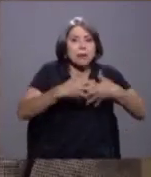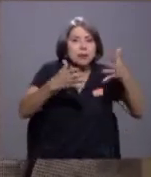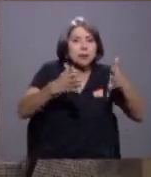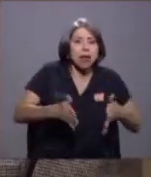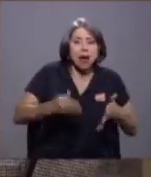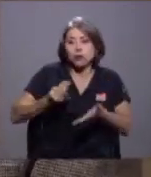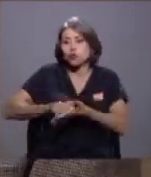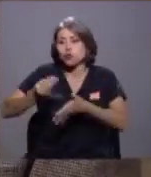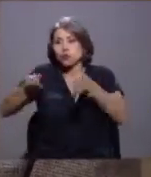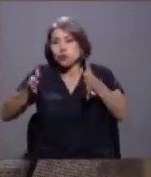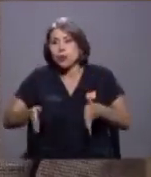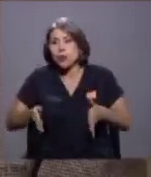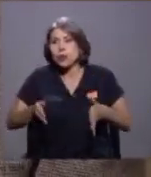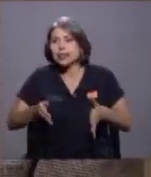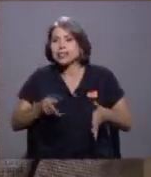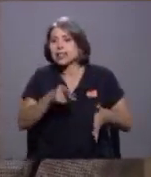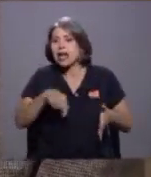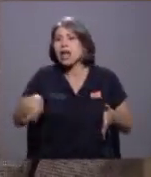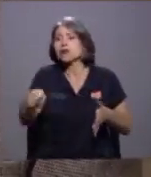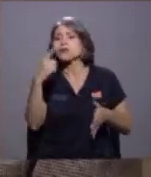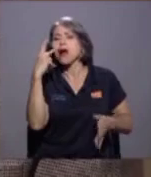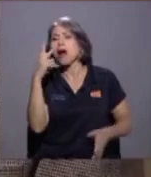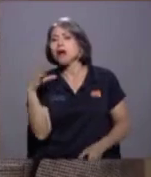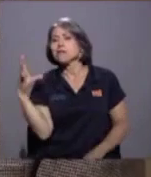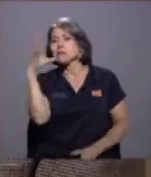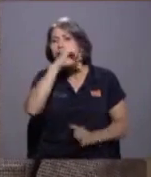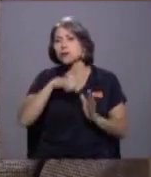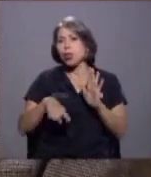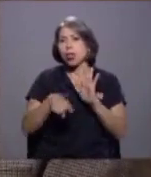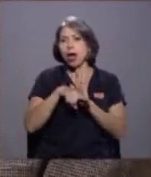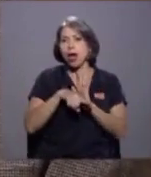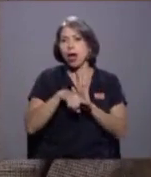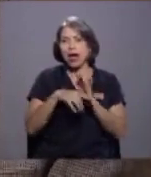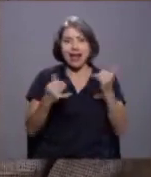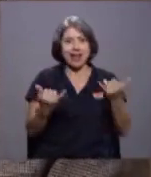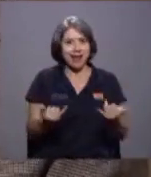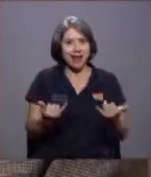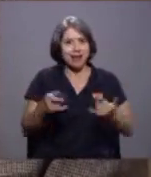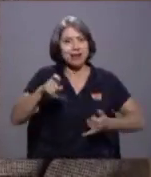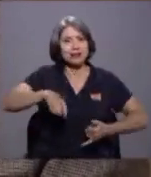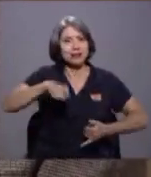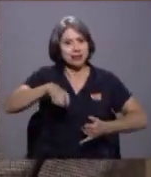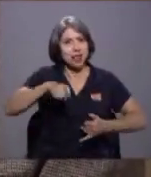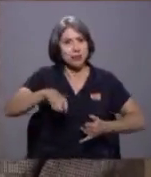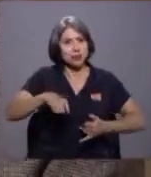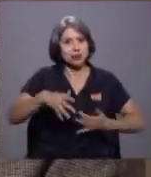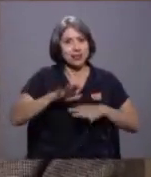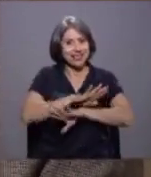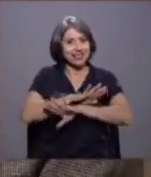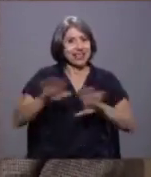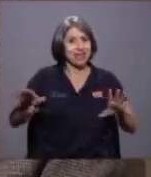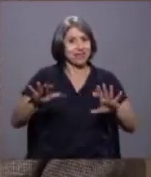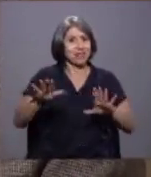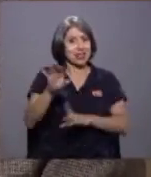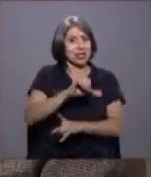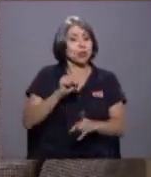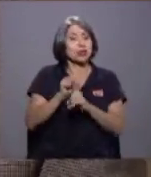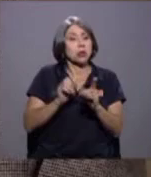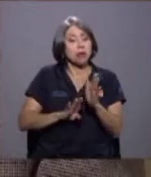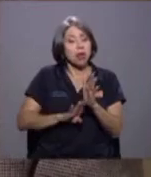consumidores, son señales muy negativas. Entonces, ahora necesitamos salir de esta situación de desaceleración